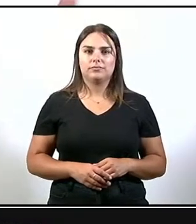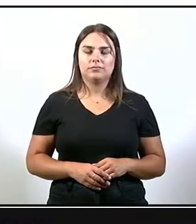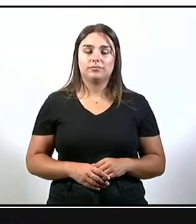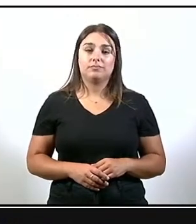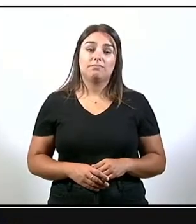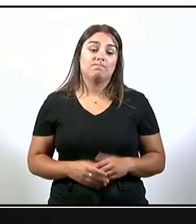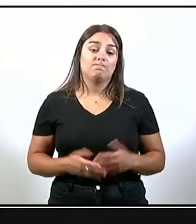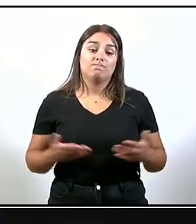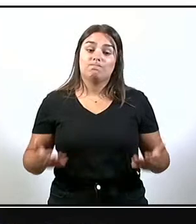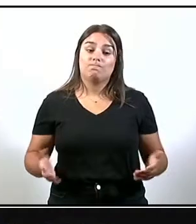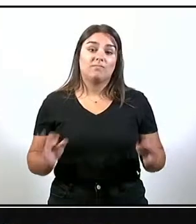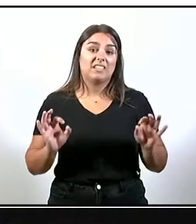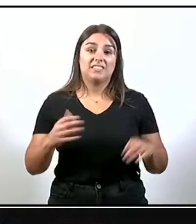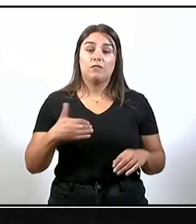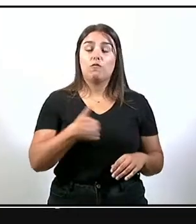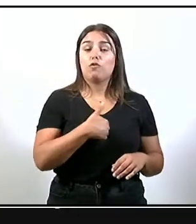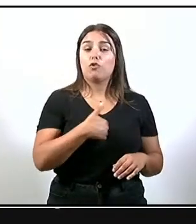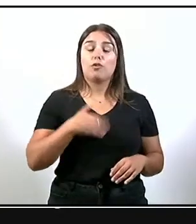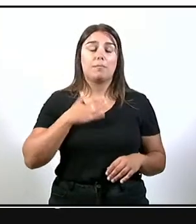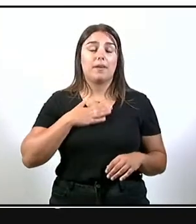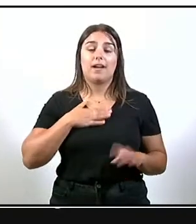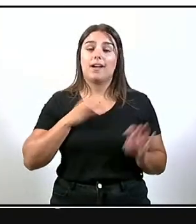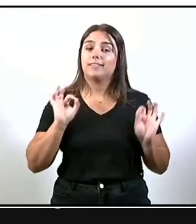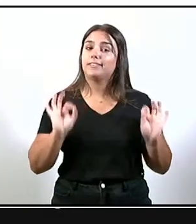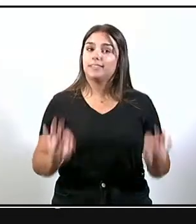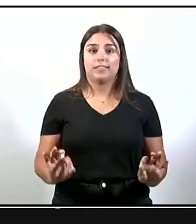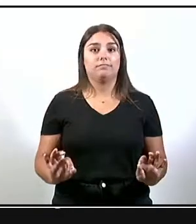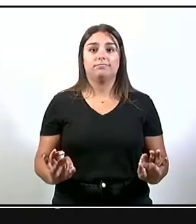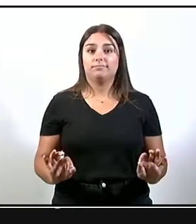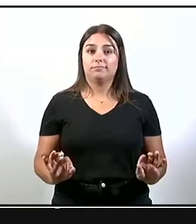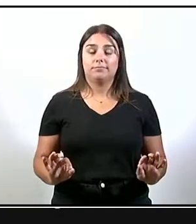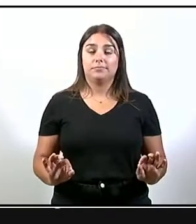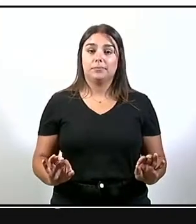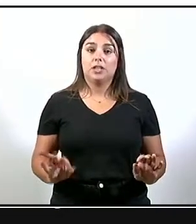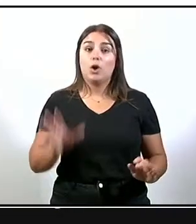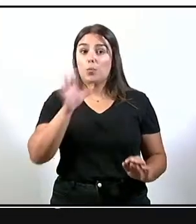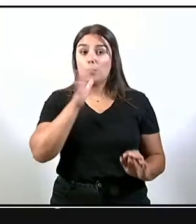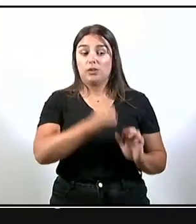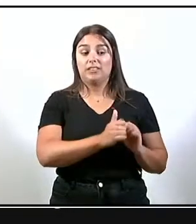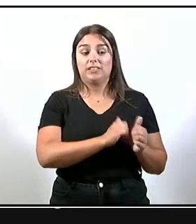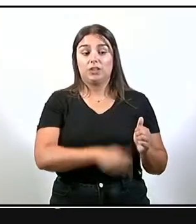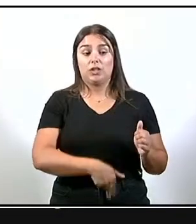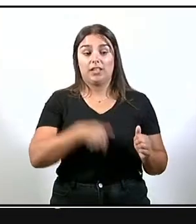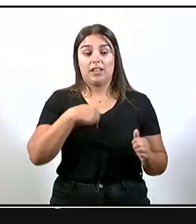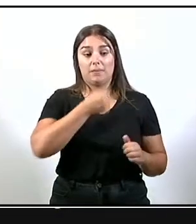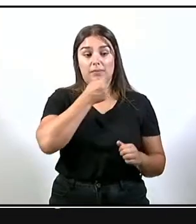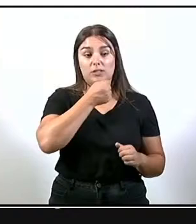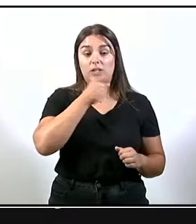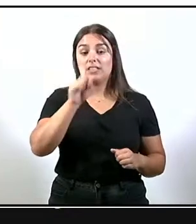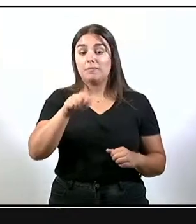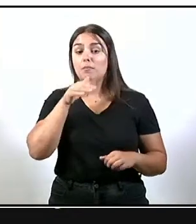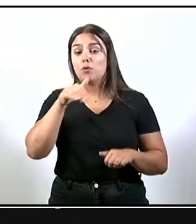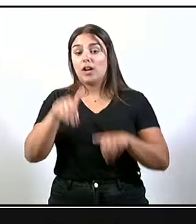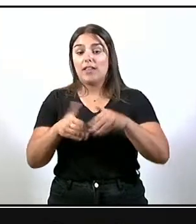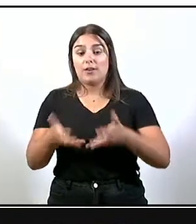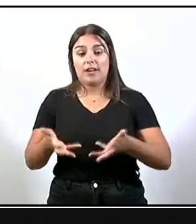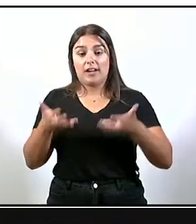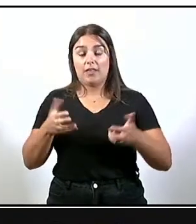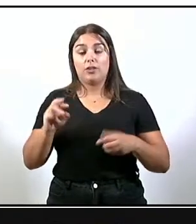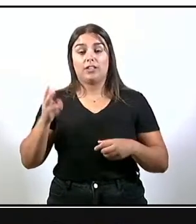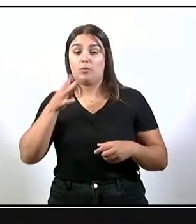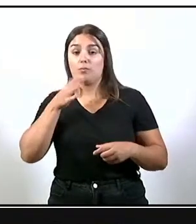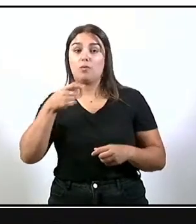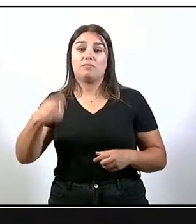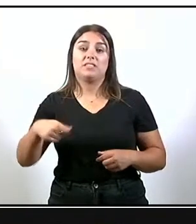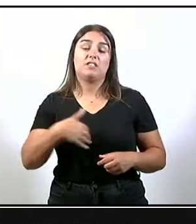Así que esta es la posición que tengo, primero como secretario general del PSOE, segundo como ganador de las elecciones y tercero como